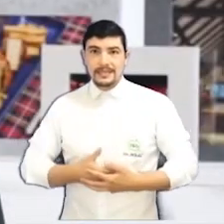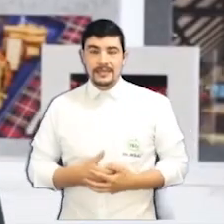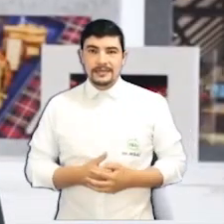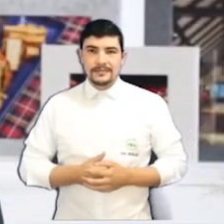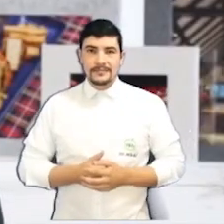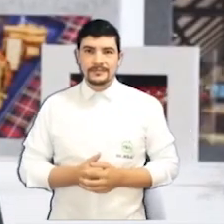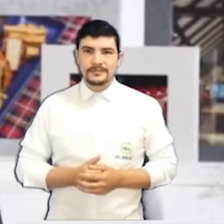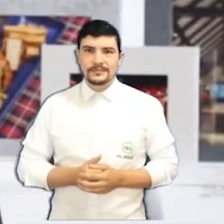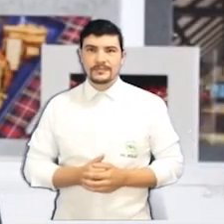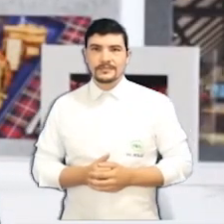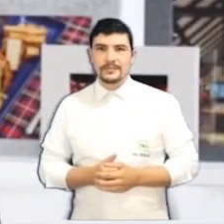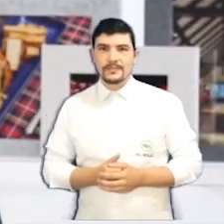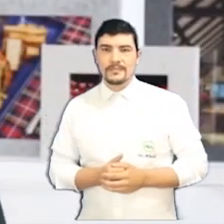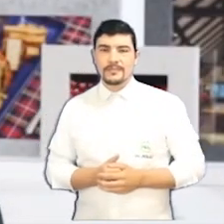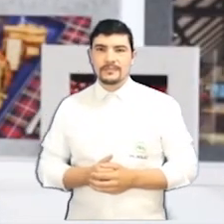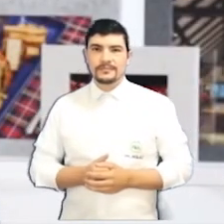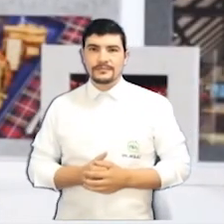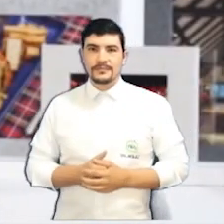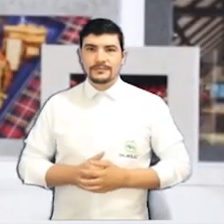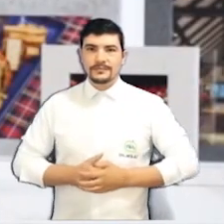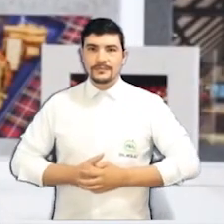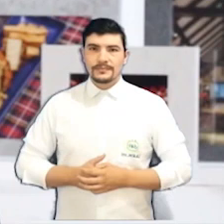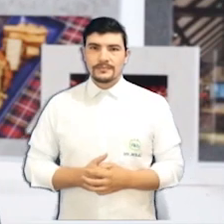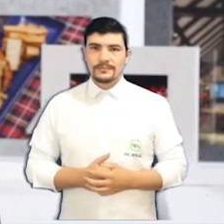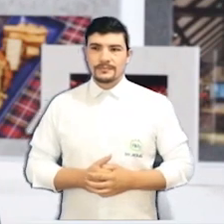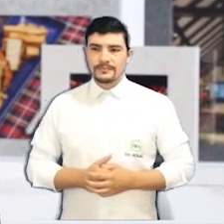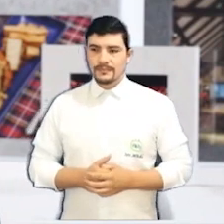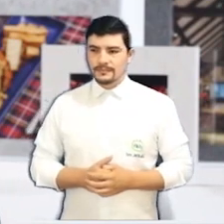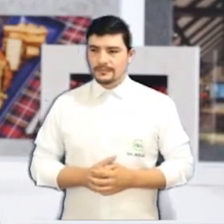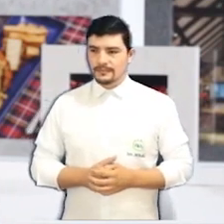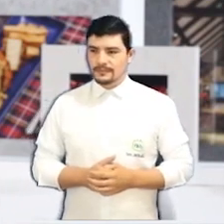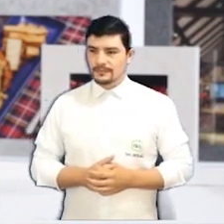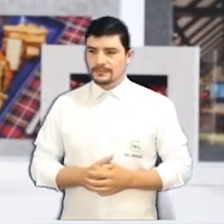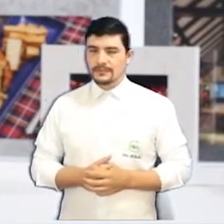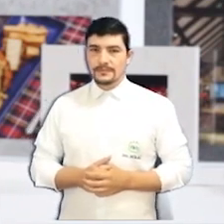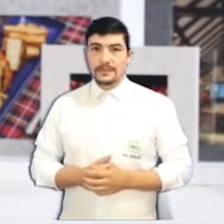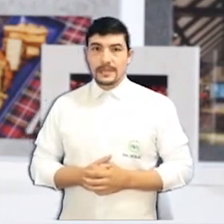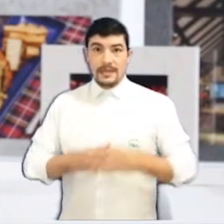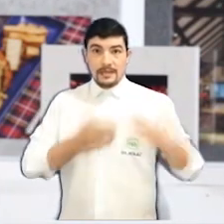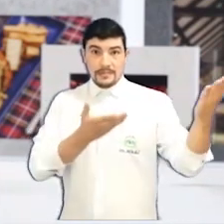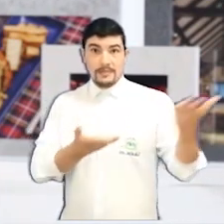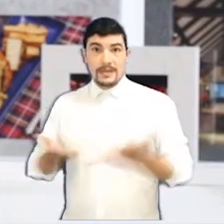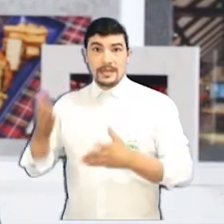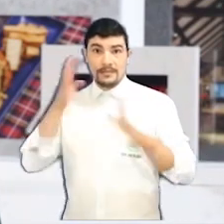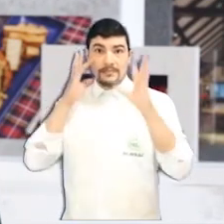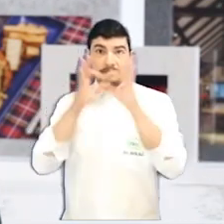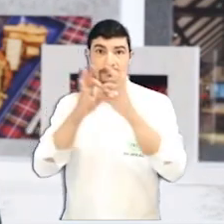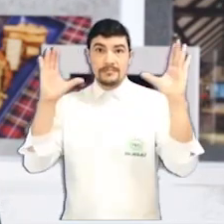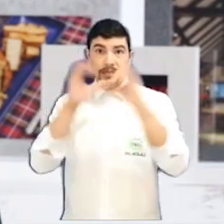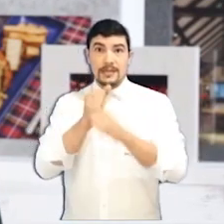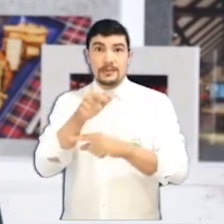Bienvenidos a Lente Ciudadano, donde ustedes pueden enviarnos sus videos por medio de nuestra línea de WhatsApp